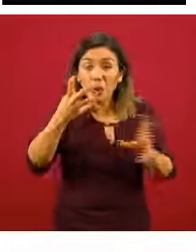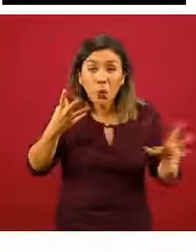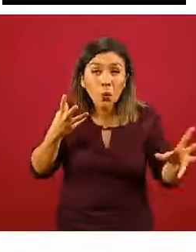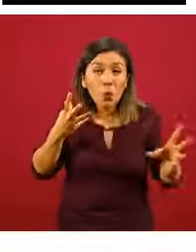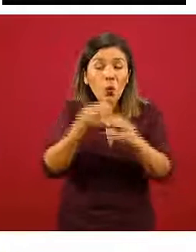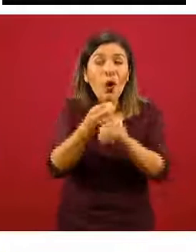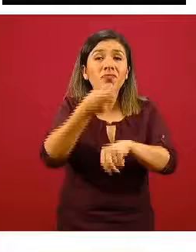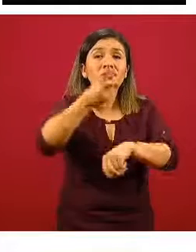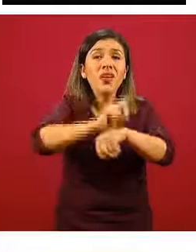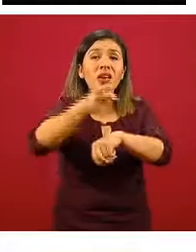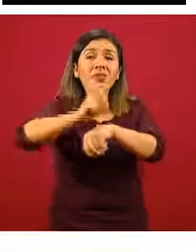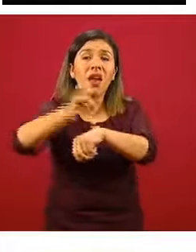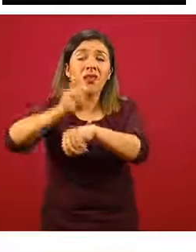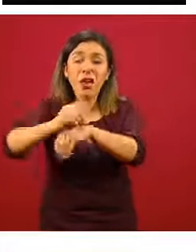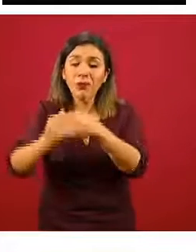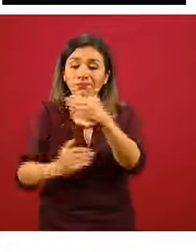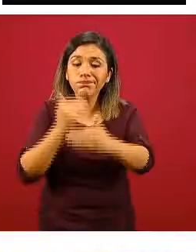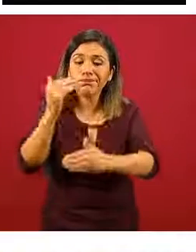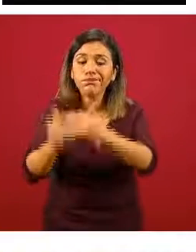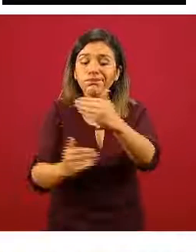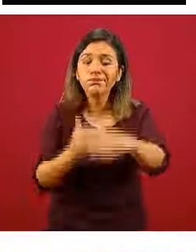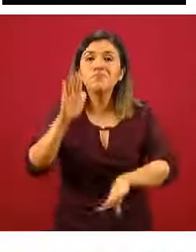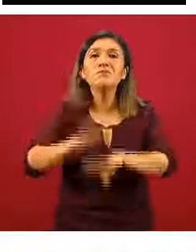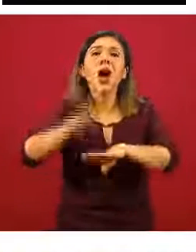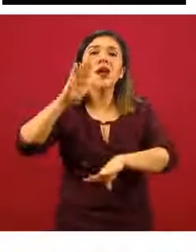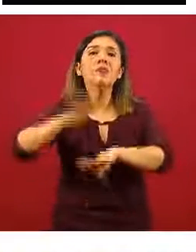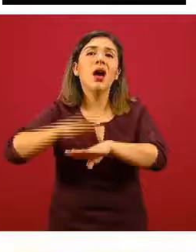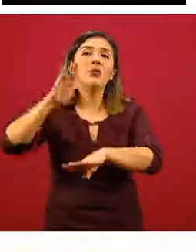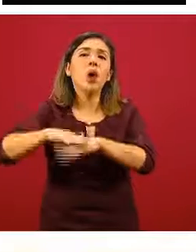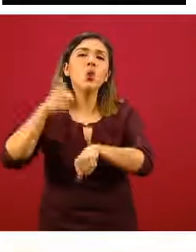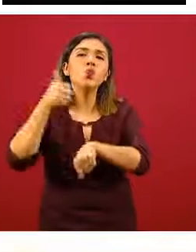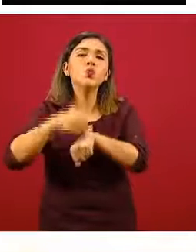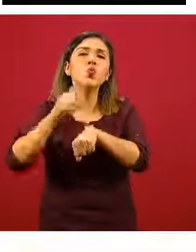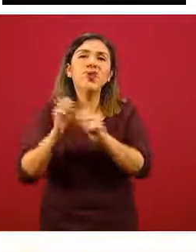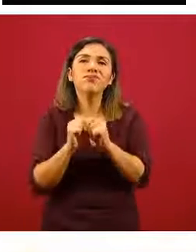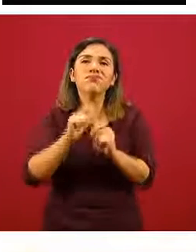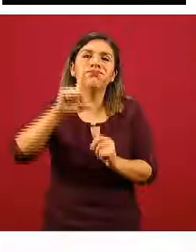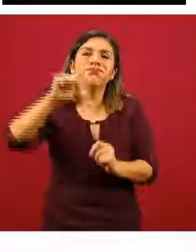cada día esperamos que nos estén dando números mayores que los anteriores.